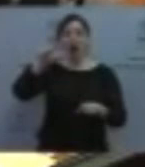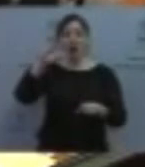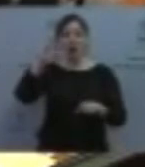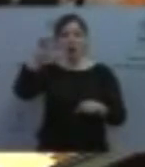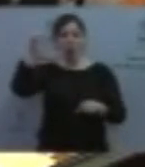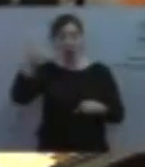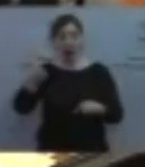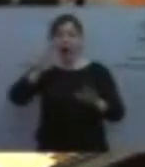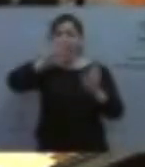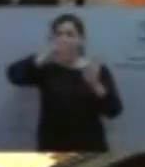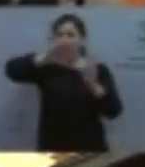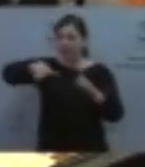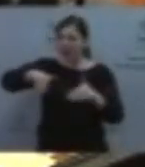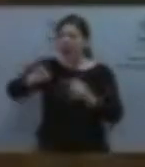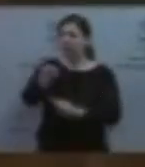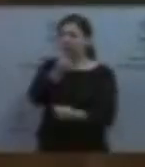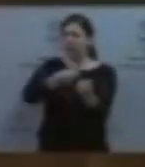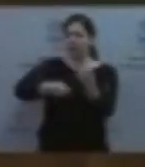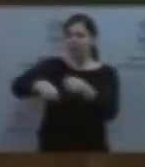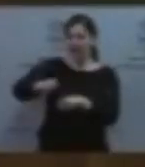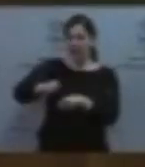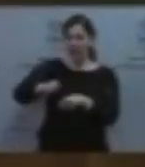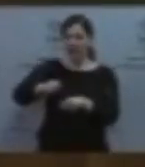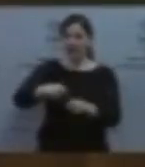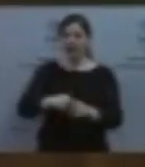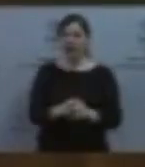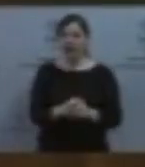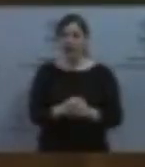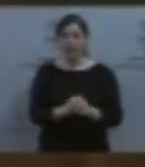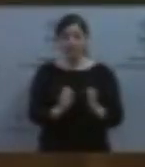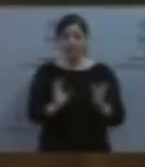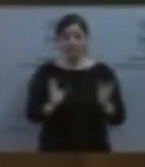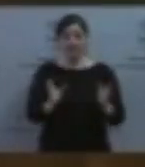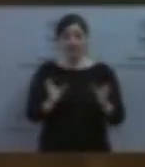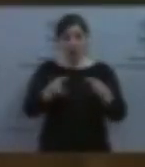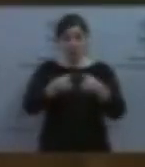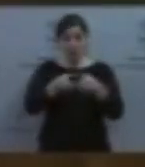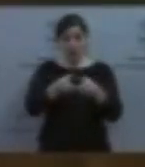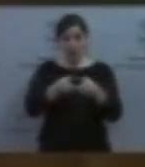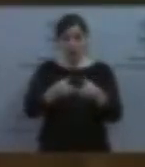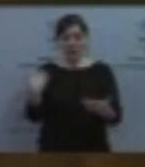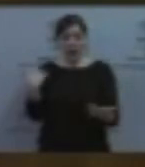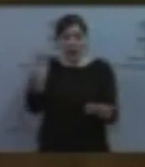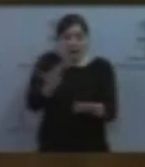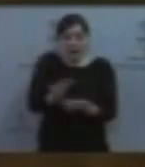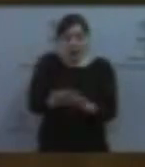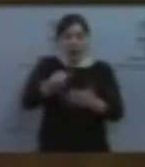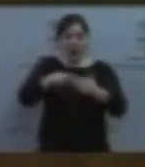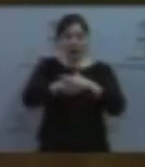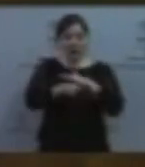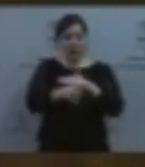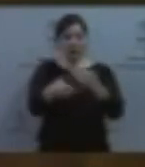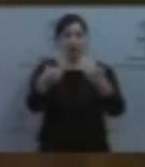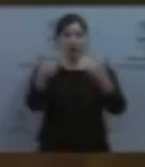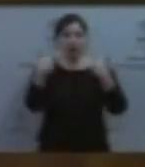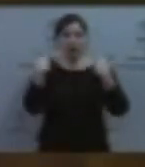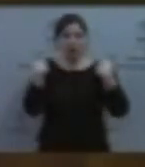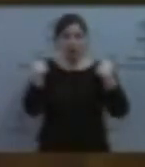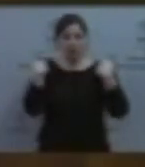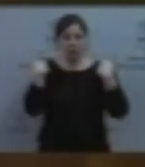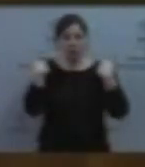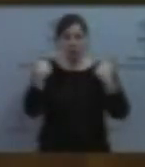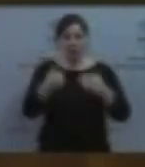grupo que hasta ahora mismo la gestiona, el grupo Parter. ¿Qué dijeron en aquel momento